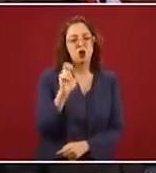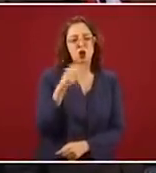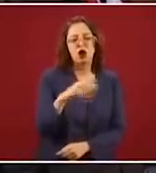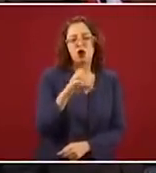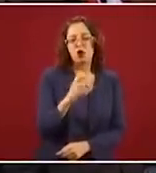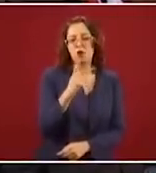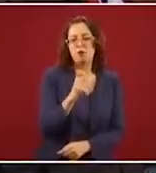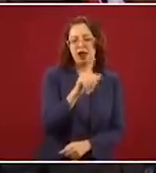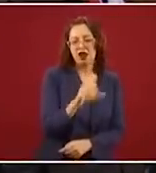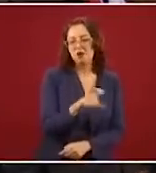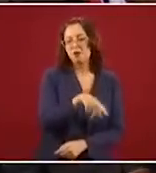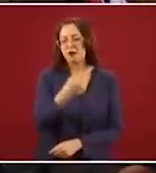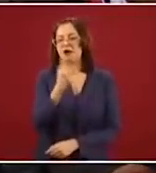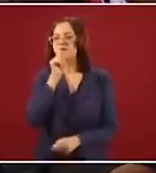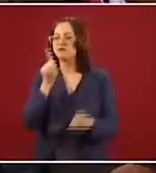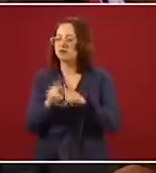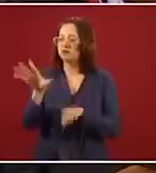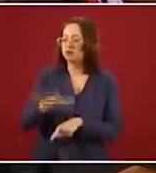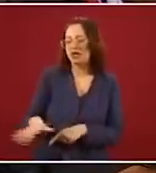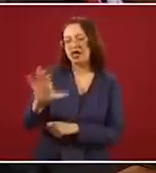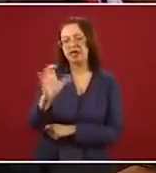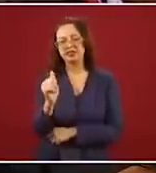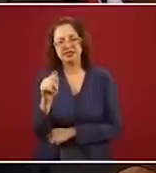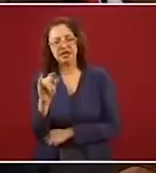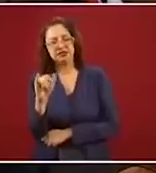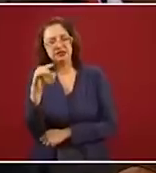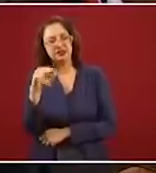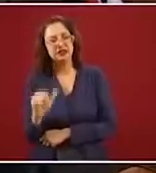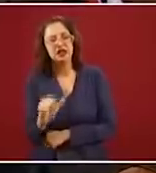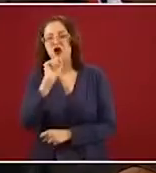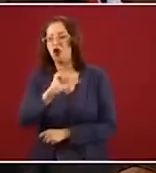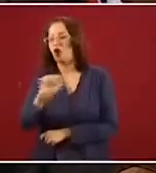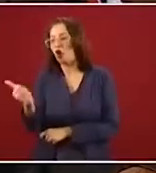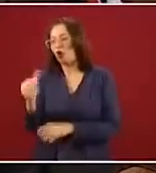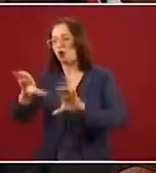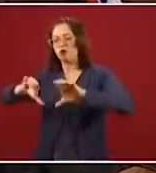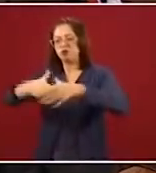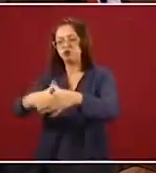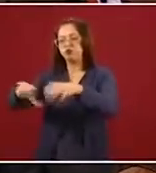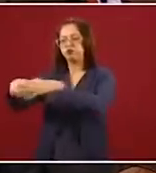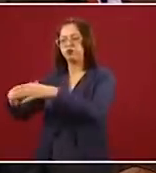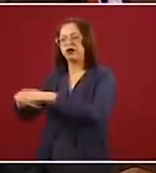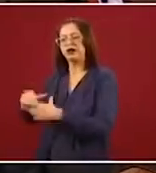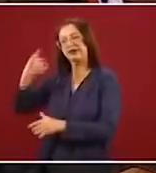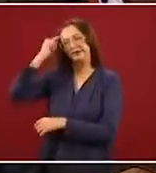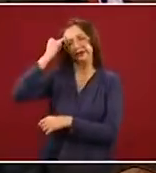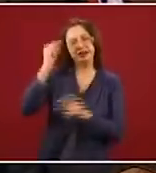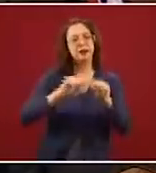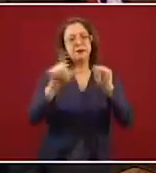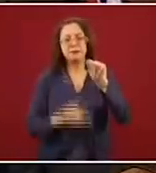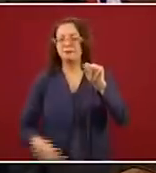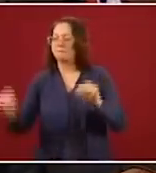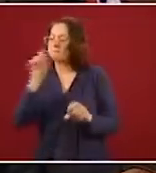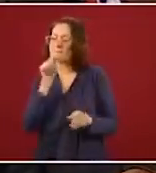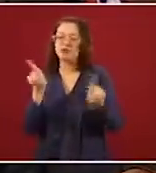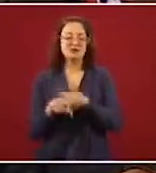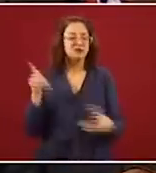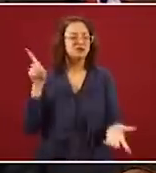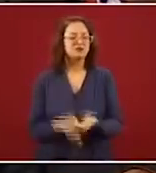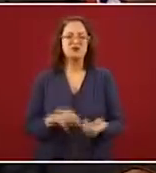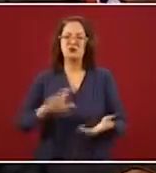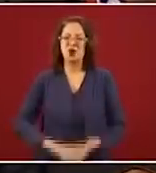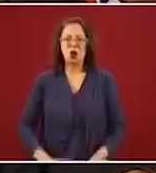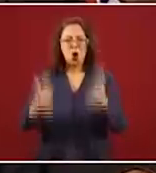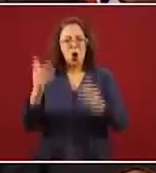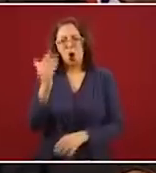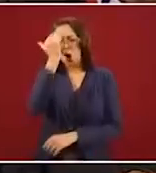un plan también para pacificar esta región chatina y otras comunidades indígenas de todo el país que también viven una violencia terrible,